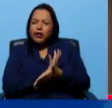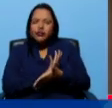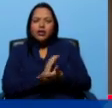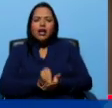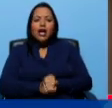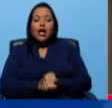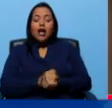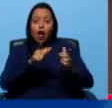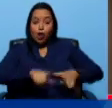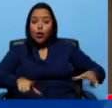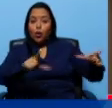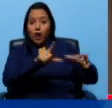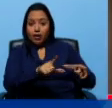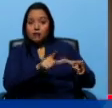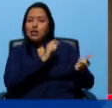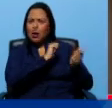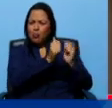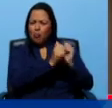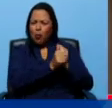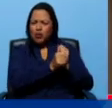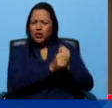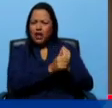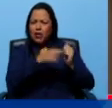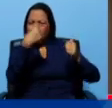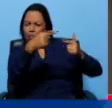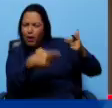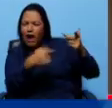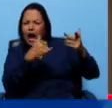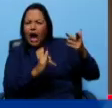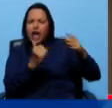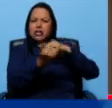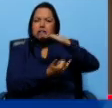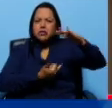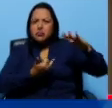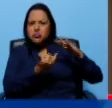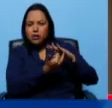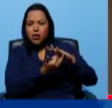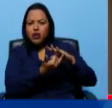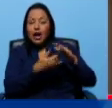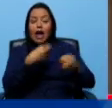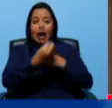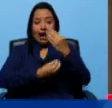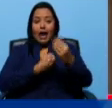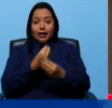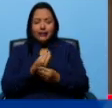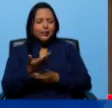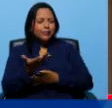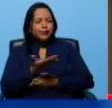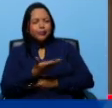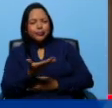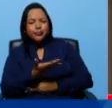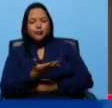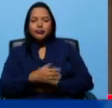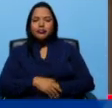usos múltiples que tiene la institución, donde se realizan